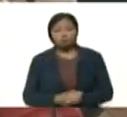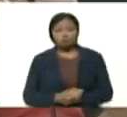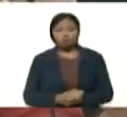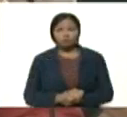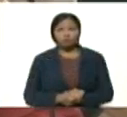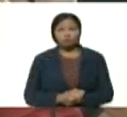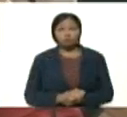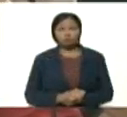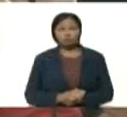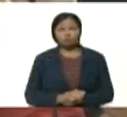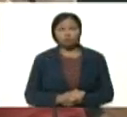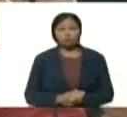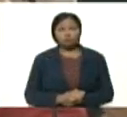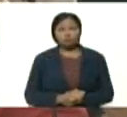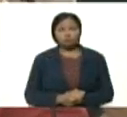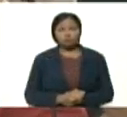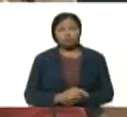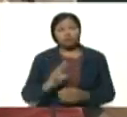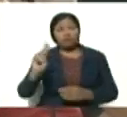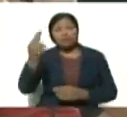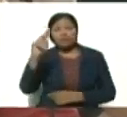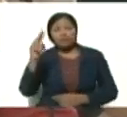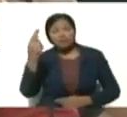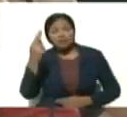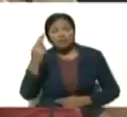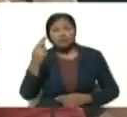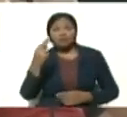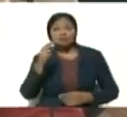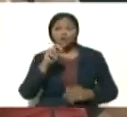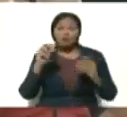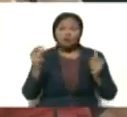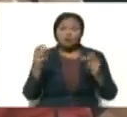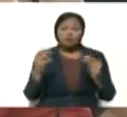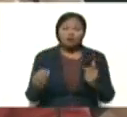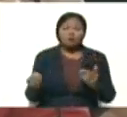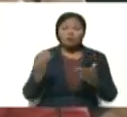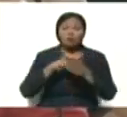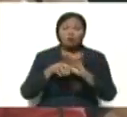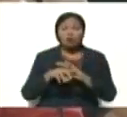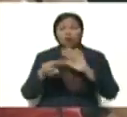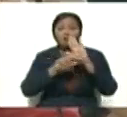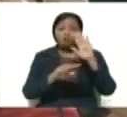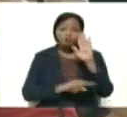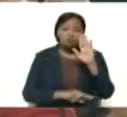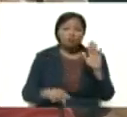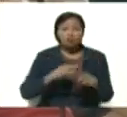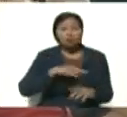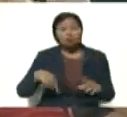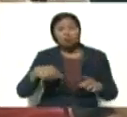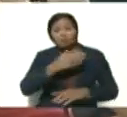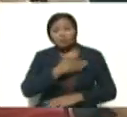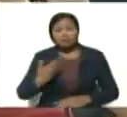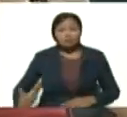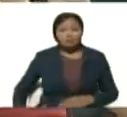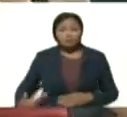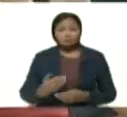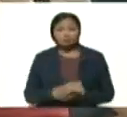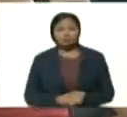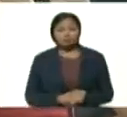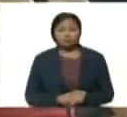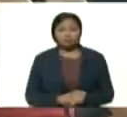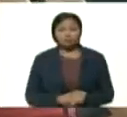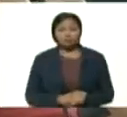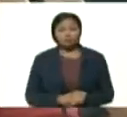grados en Haití. Nos activamos inmediatamente con las instrucciones de nuestro presidente